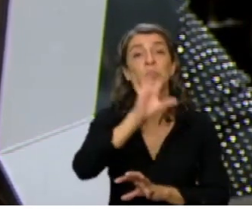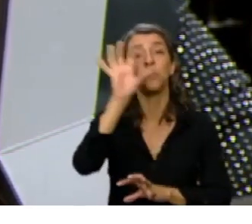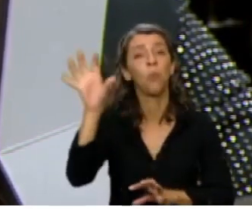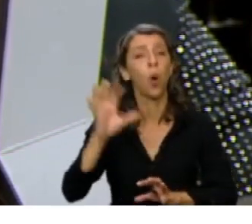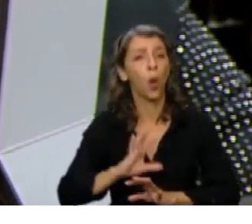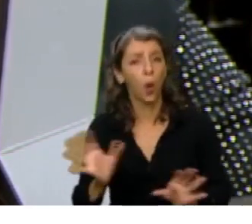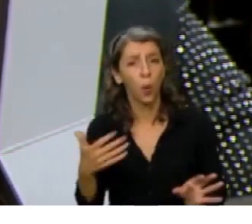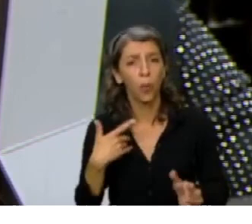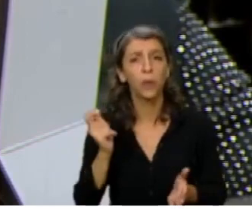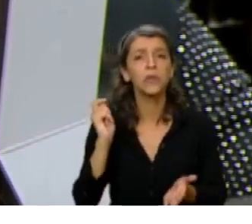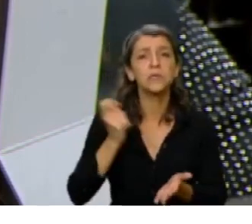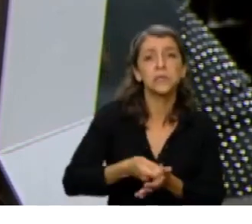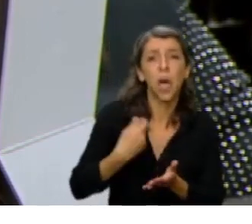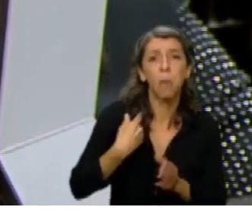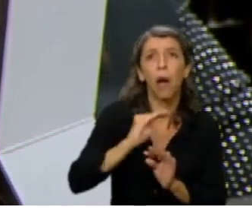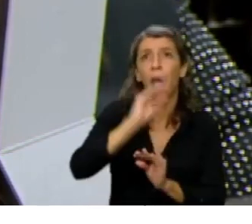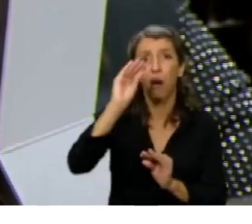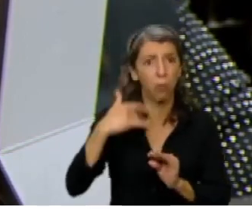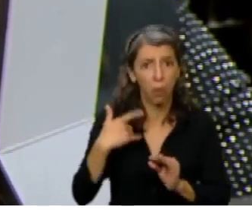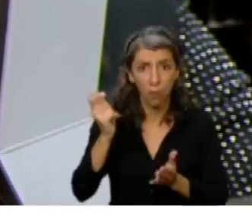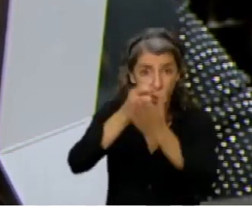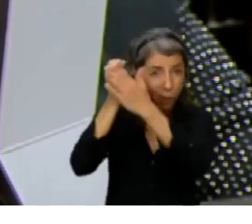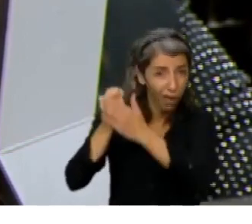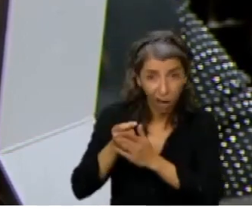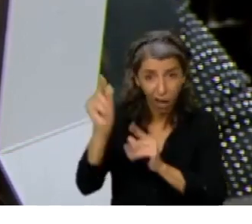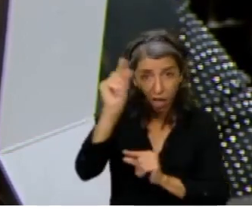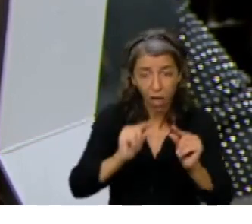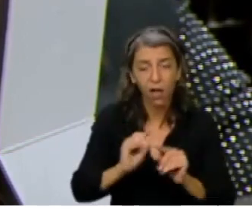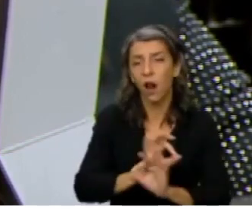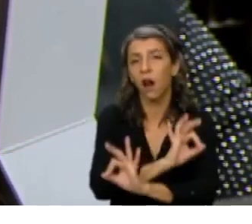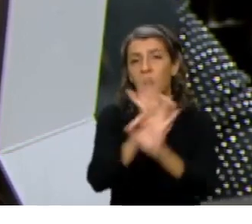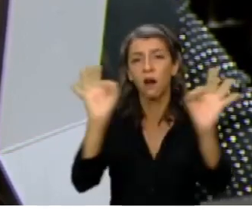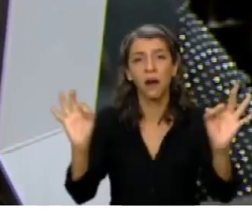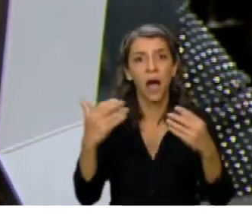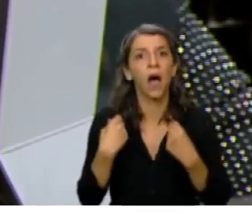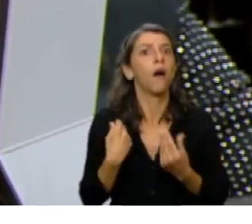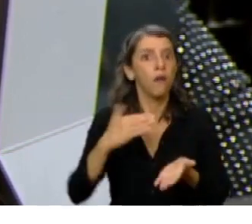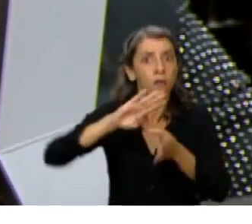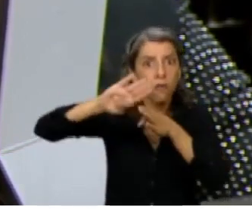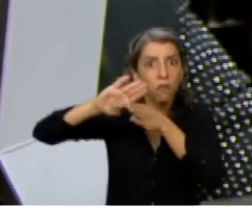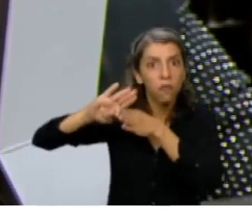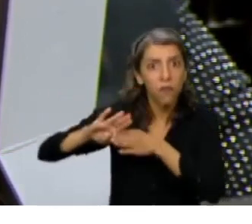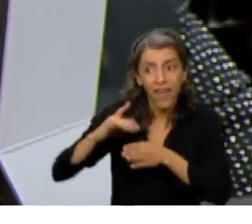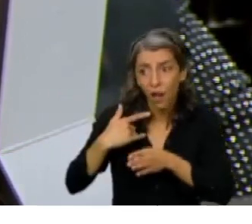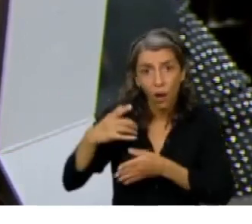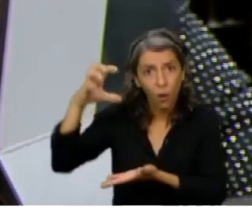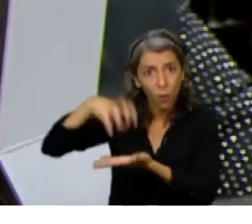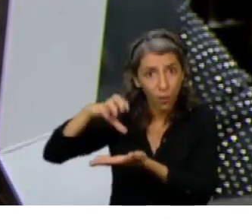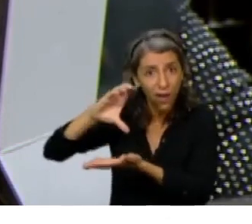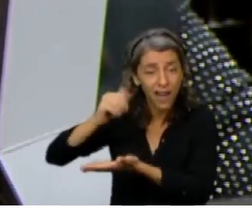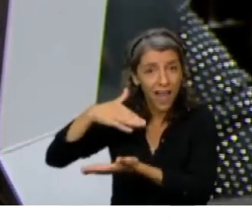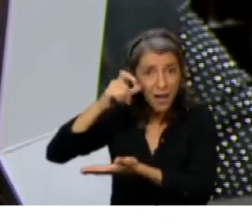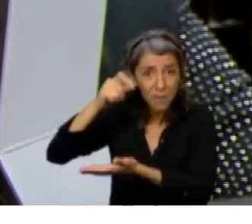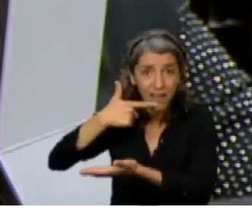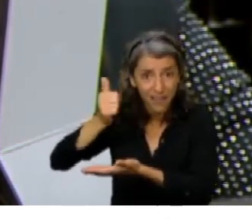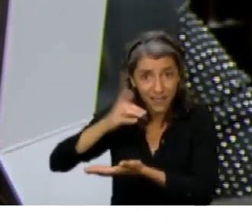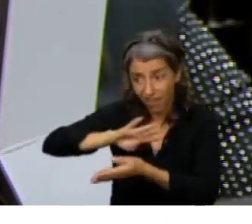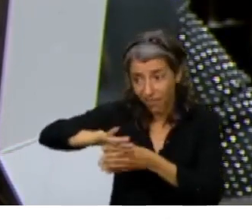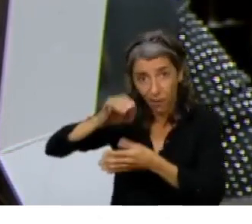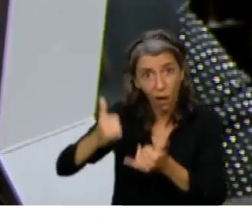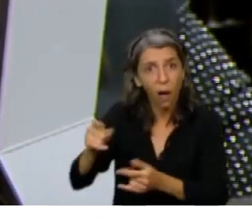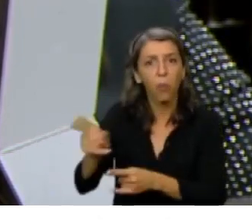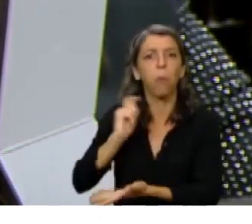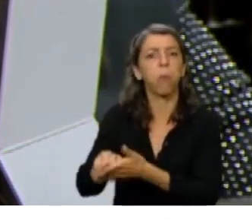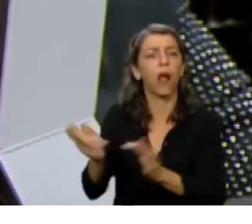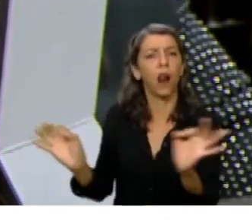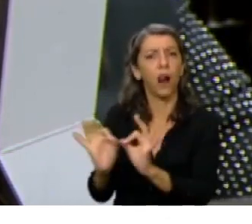con detracción de coparticipación federal de impuestos las deudas millonarias que tienen con CAMMESA. ¿Hasta dónde pensamos